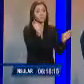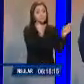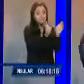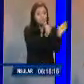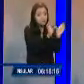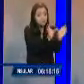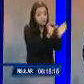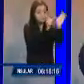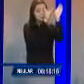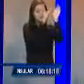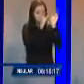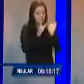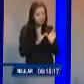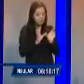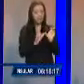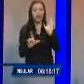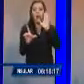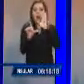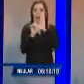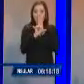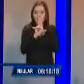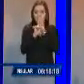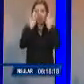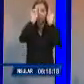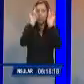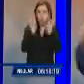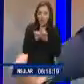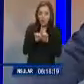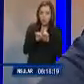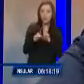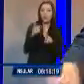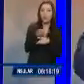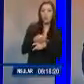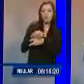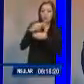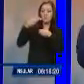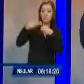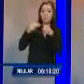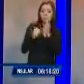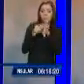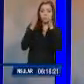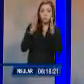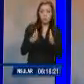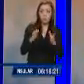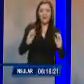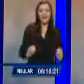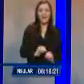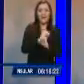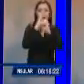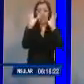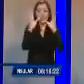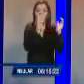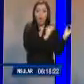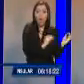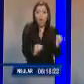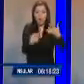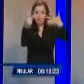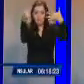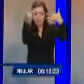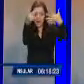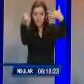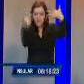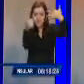con una resolución, con la ley, con lo que ha hecho el Consejo de Participación Ciudadana, decirnos de forma clara, el orden de prelación de los